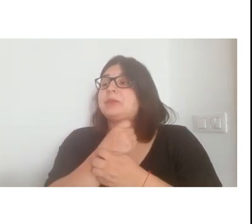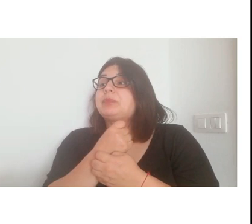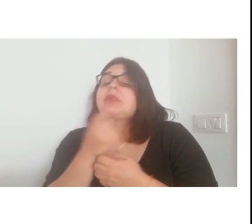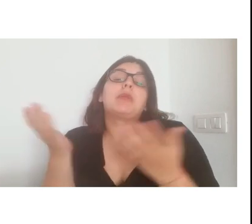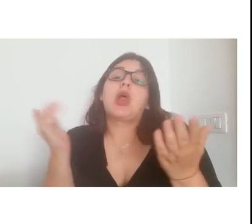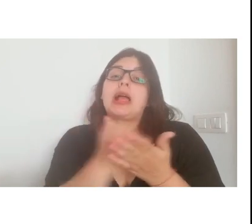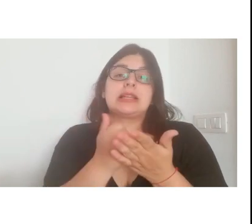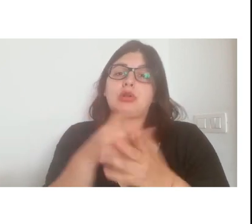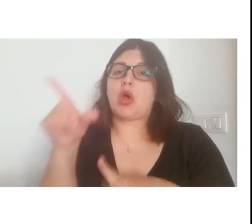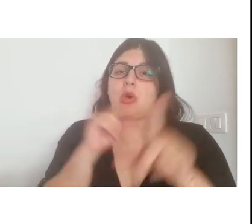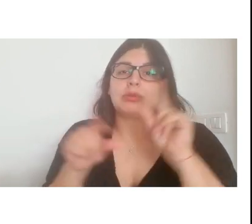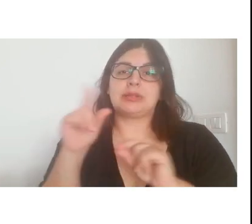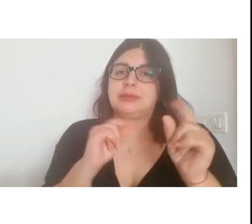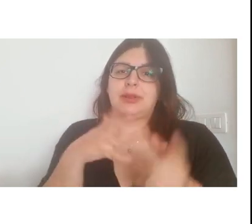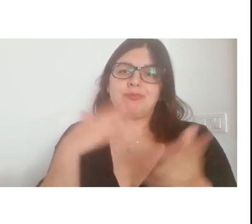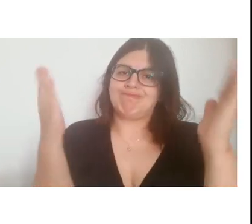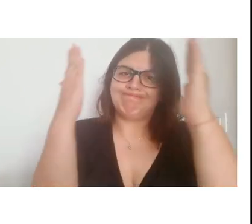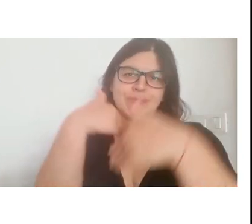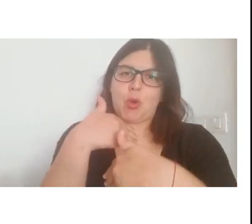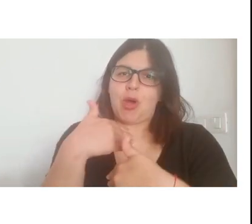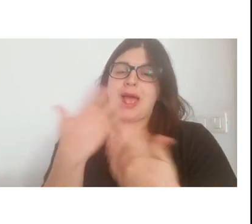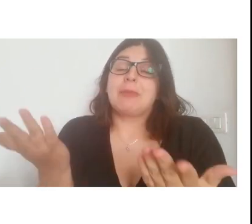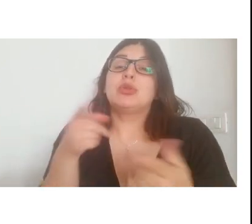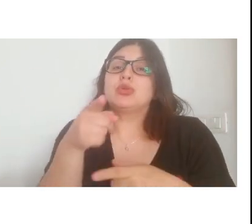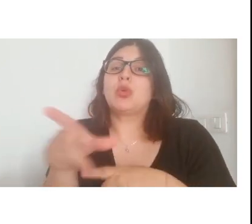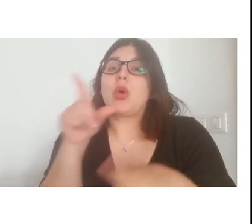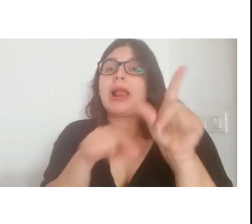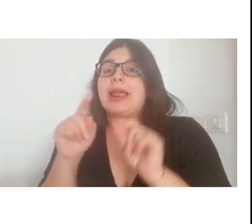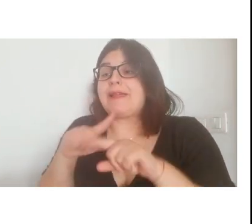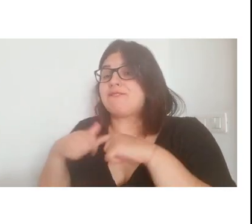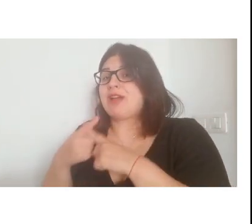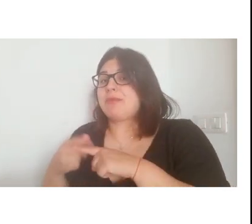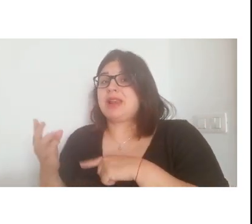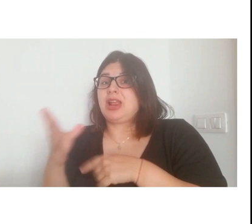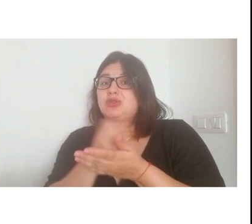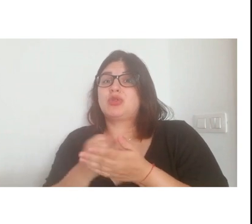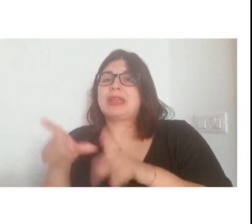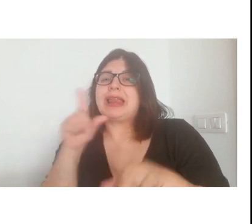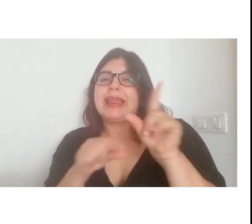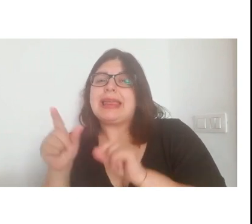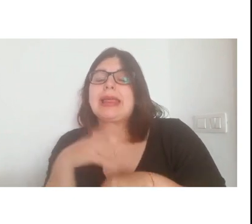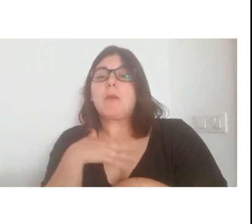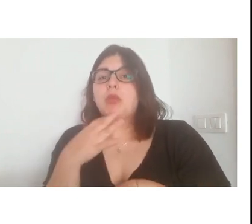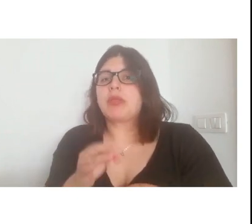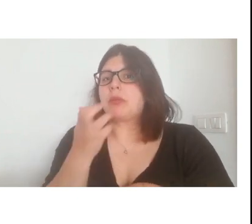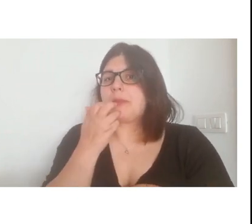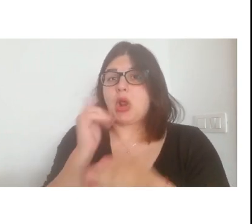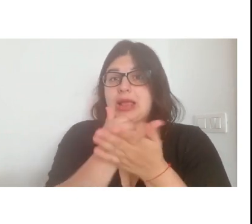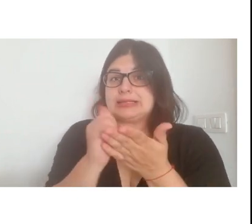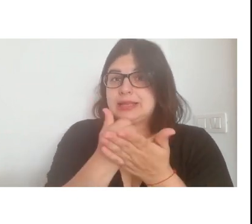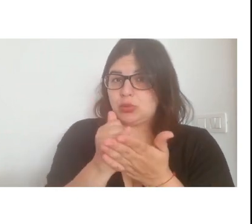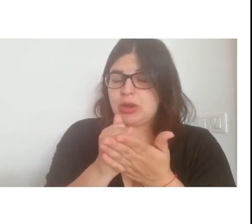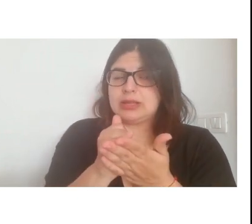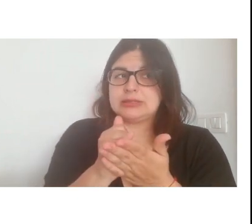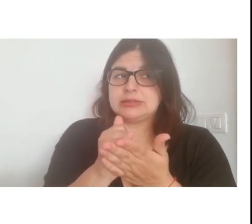Non hai materias optativas, pero deberás decidir xunto coa túa familia a posibilidade de cursar en bilingüe,